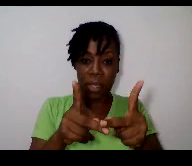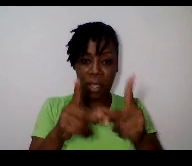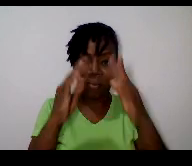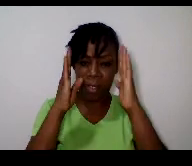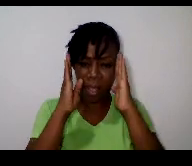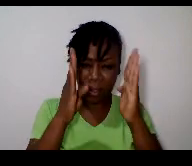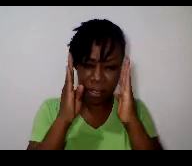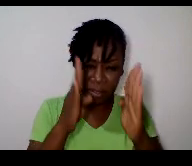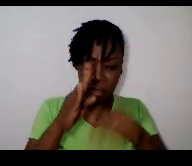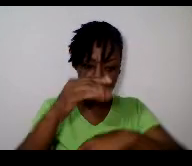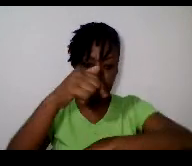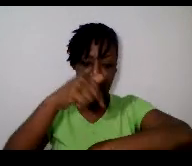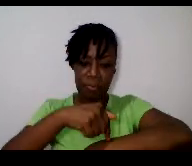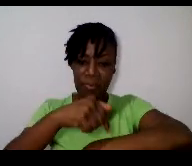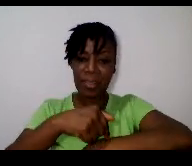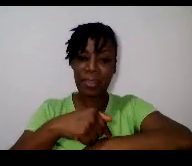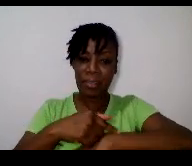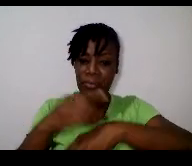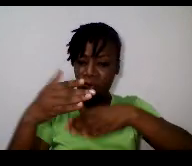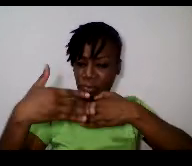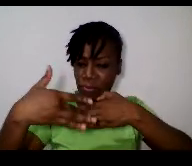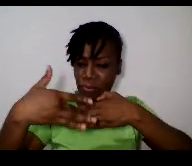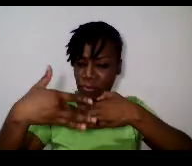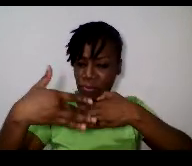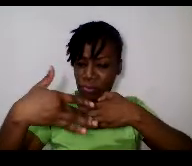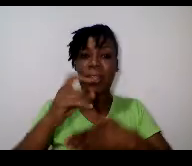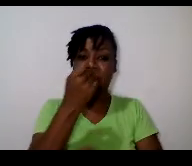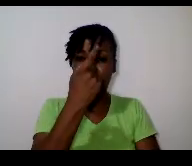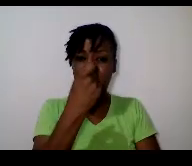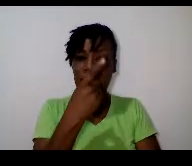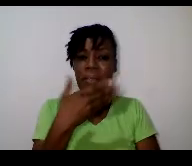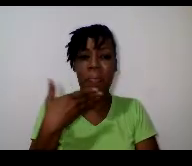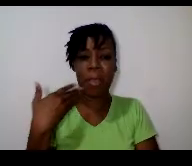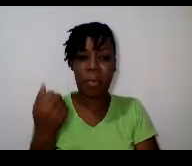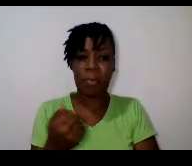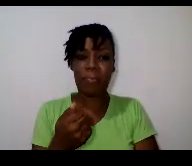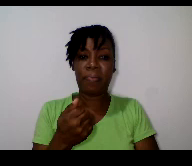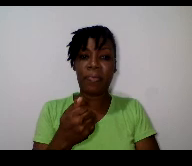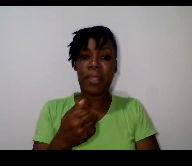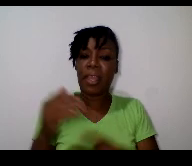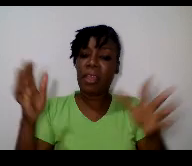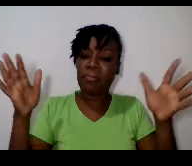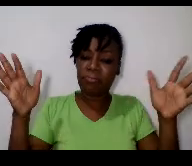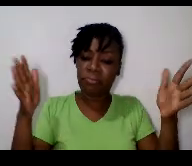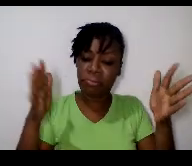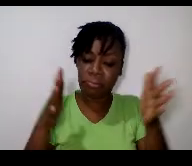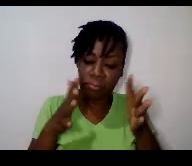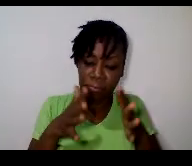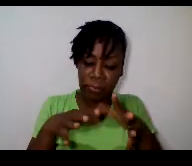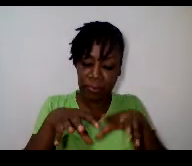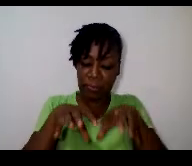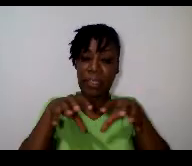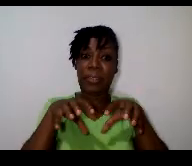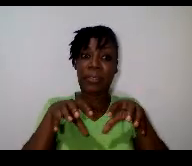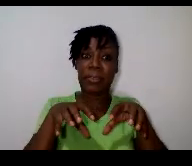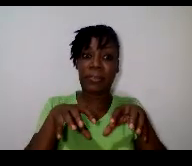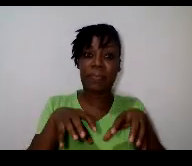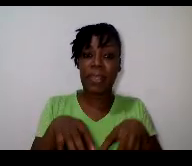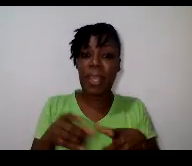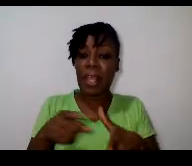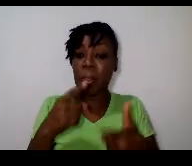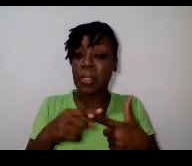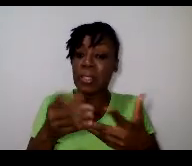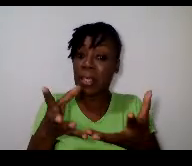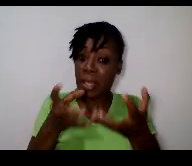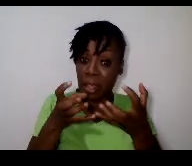nos permite poner atención, sentirnos mejor y que reduce el estrés. Entonces, si queremos que nuestros niños estén